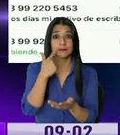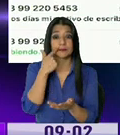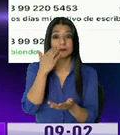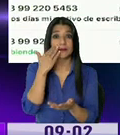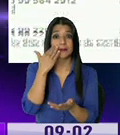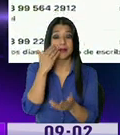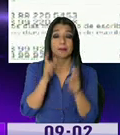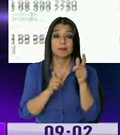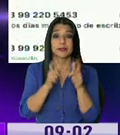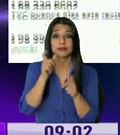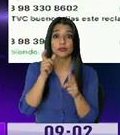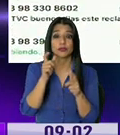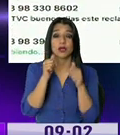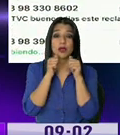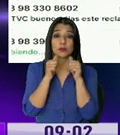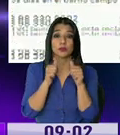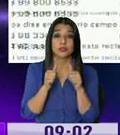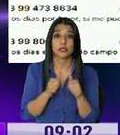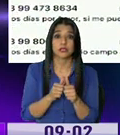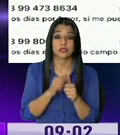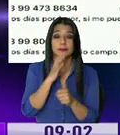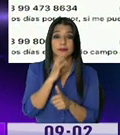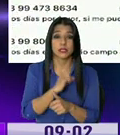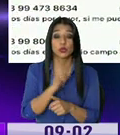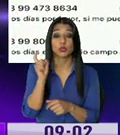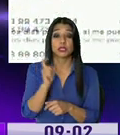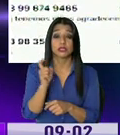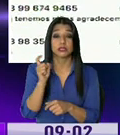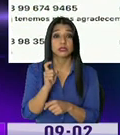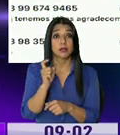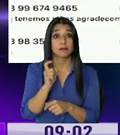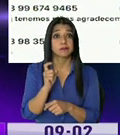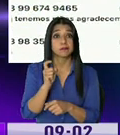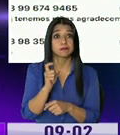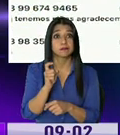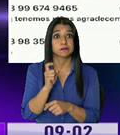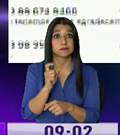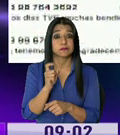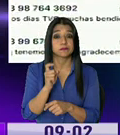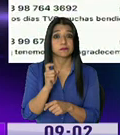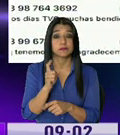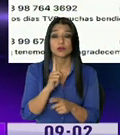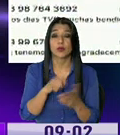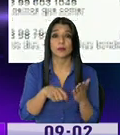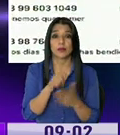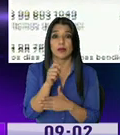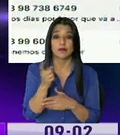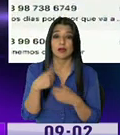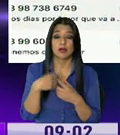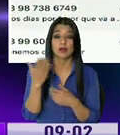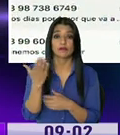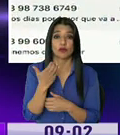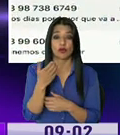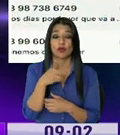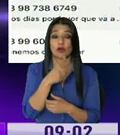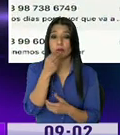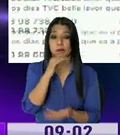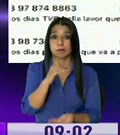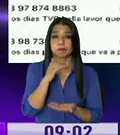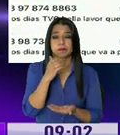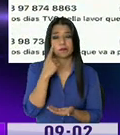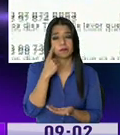son personas, a ver, como decía antes, necesitan. Ah, que no serán aprobados, necesitan ayuda. Ok, vamos a ver de qué